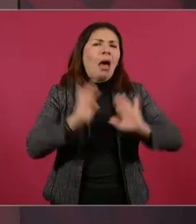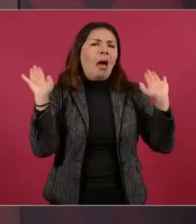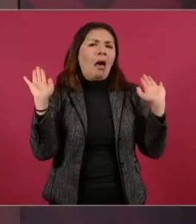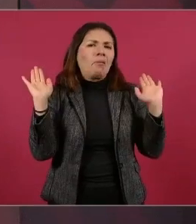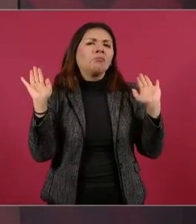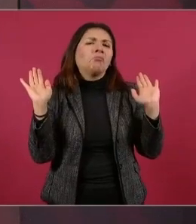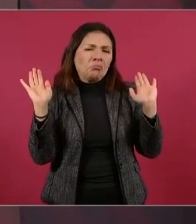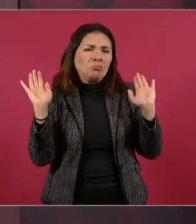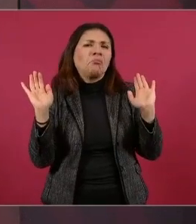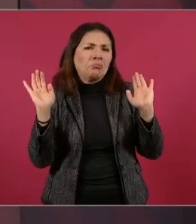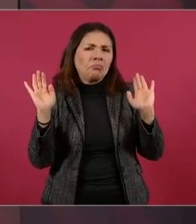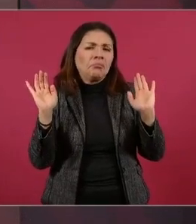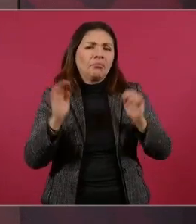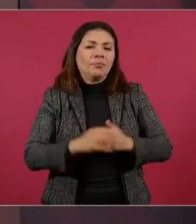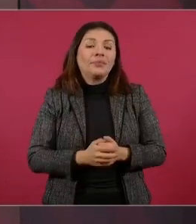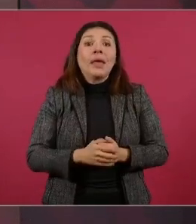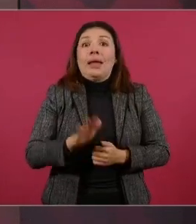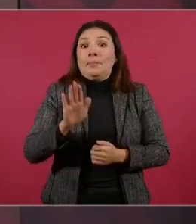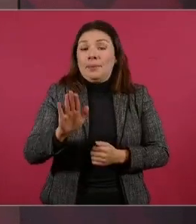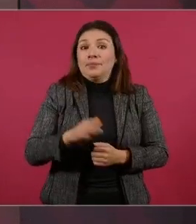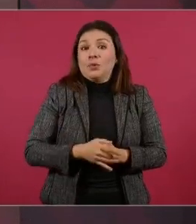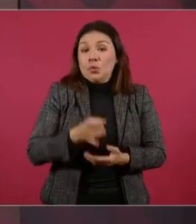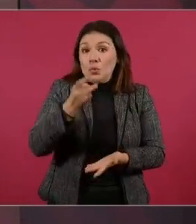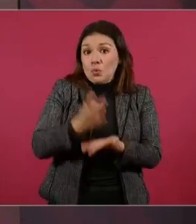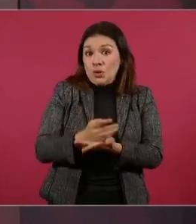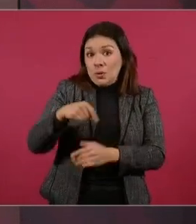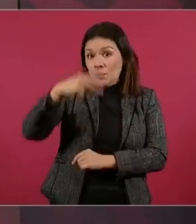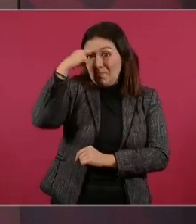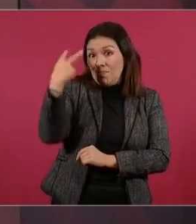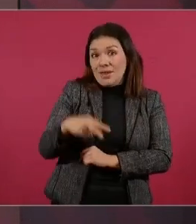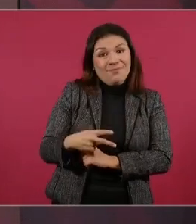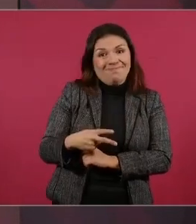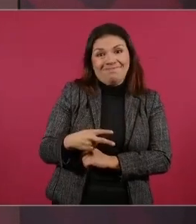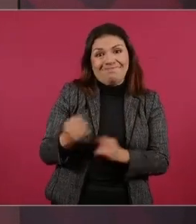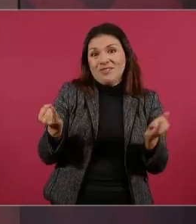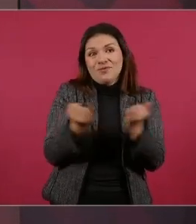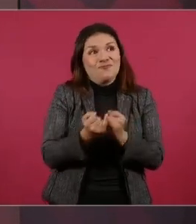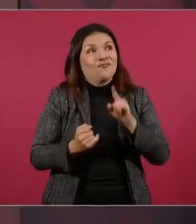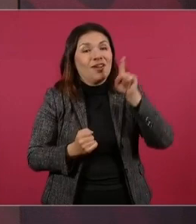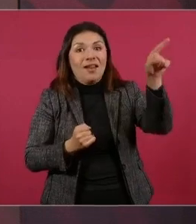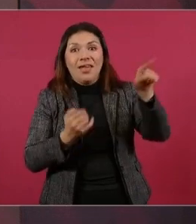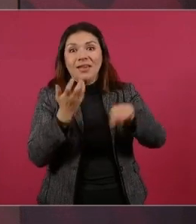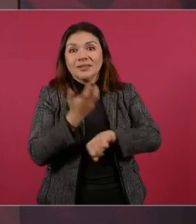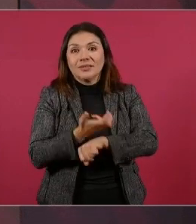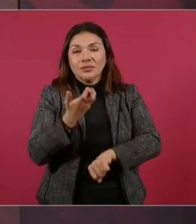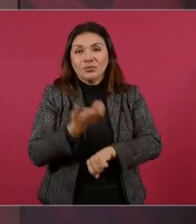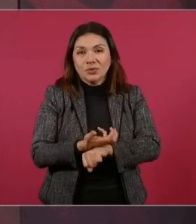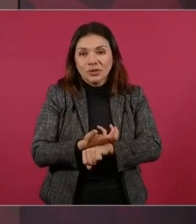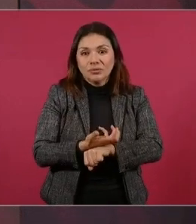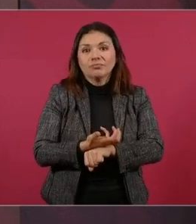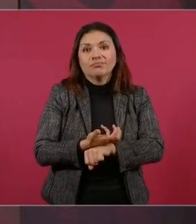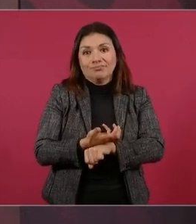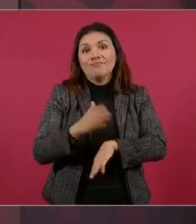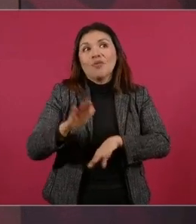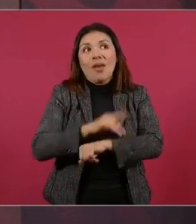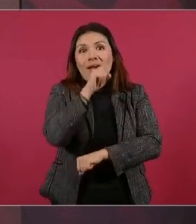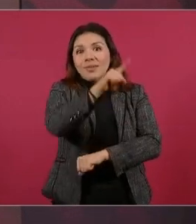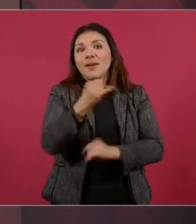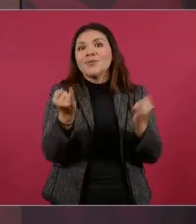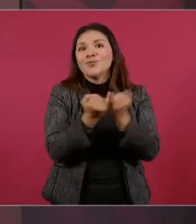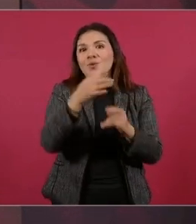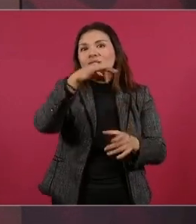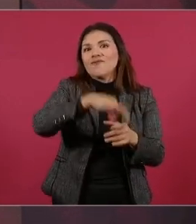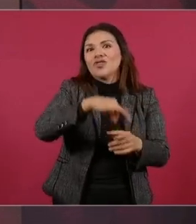este ahora no solo en México en Estados Unidos porque hay